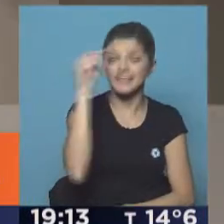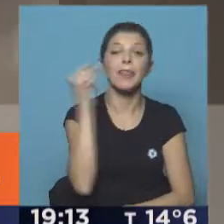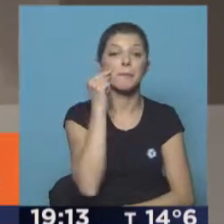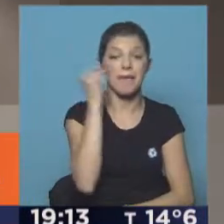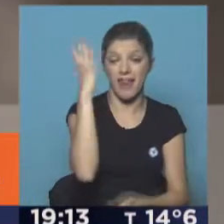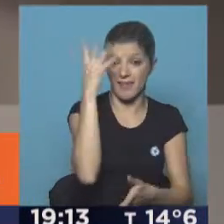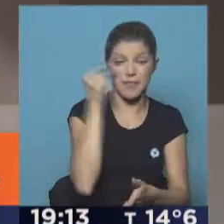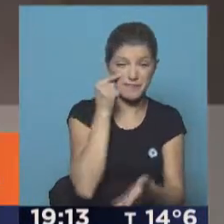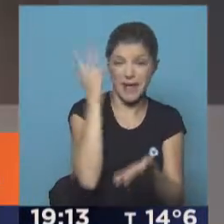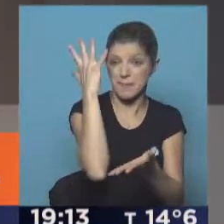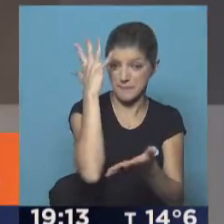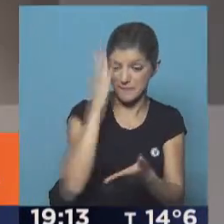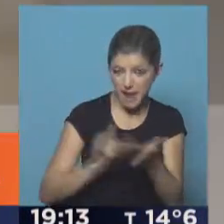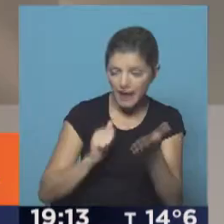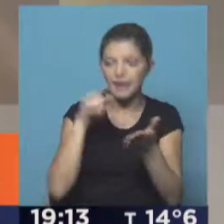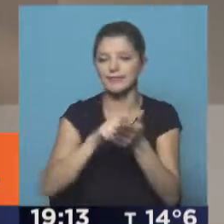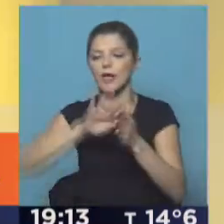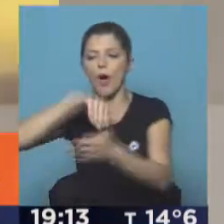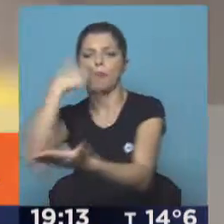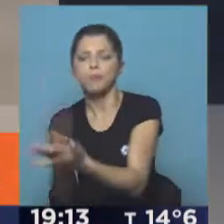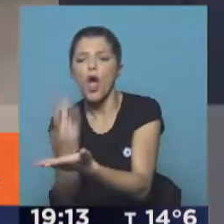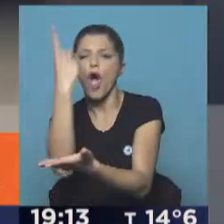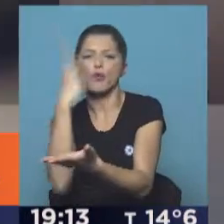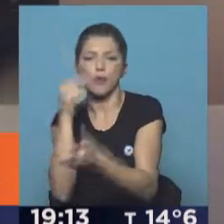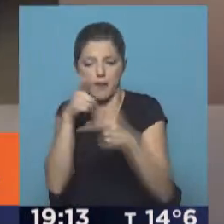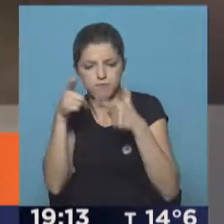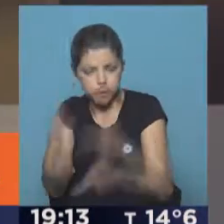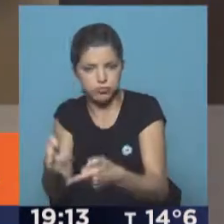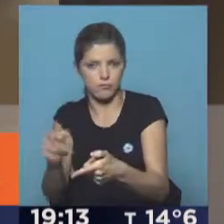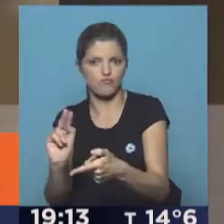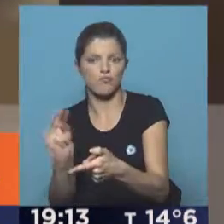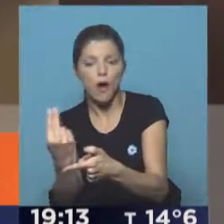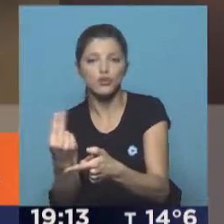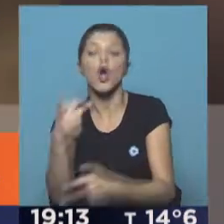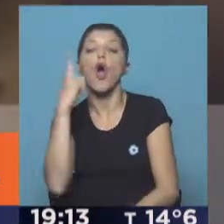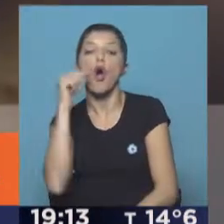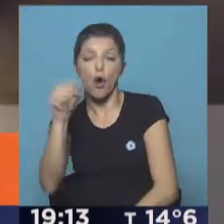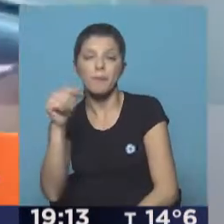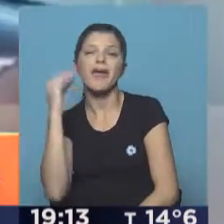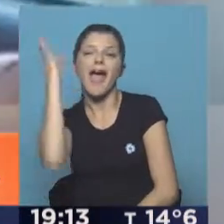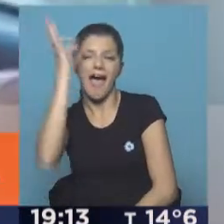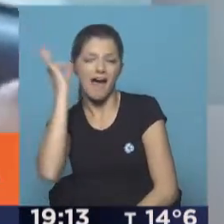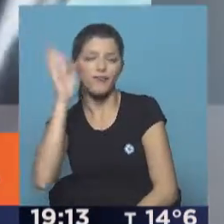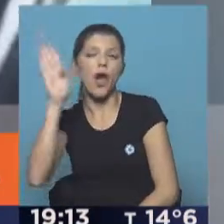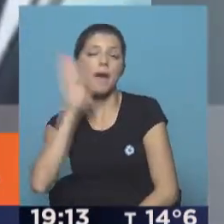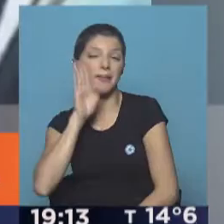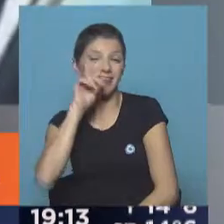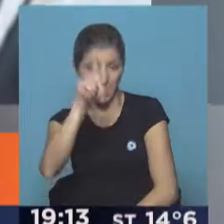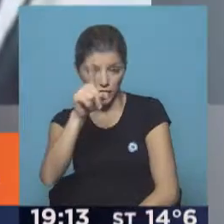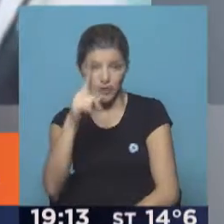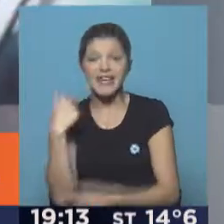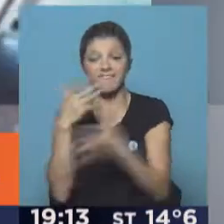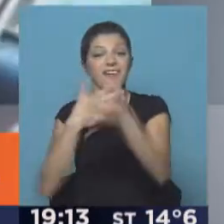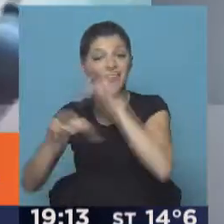suelo, inmovilizaban y mataban a balazos a un hombre afroamericano que estaba vendiendo CDs. Un día después,